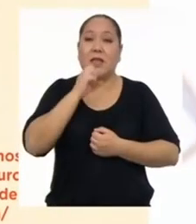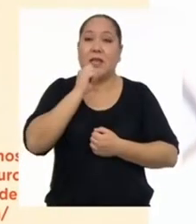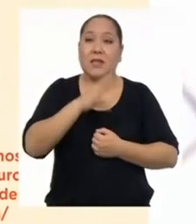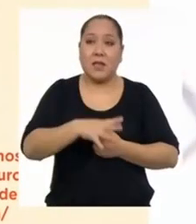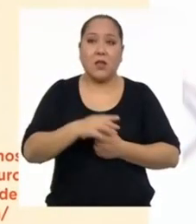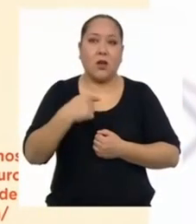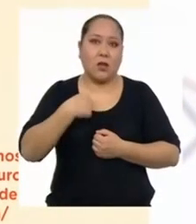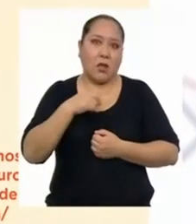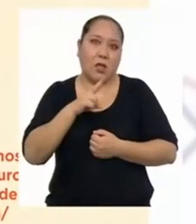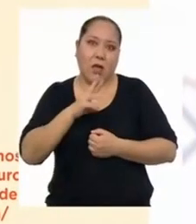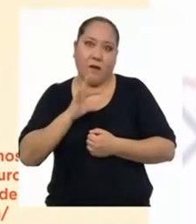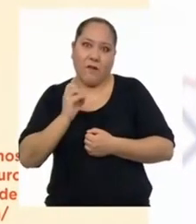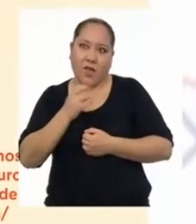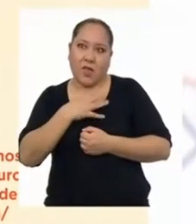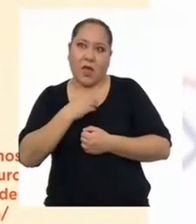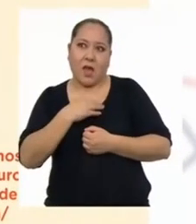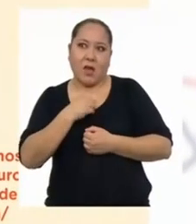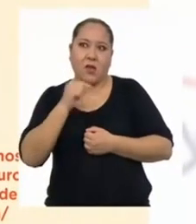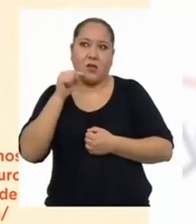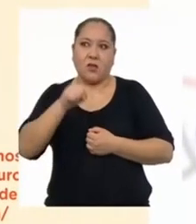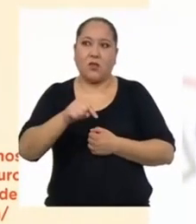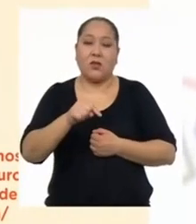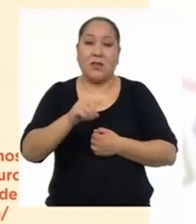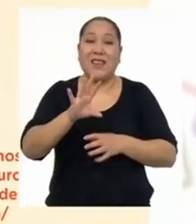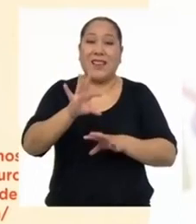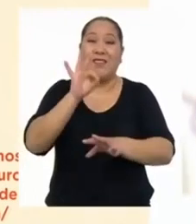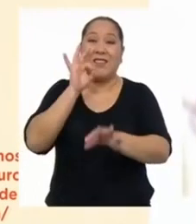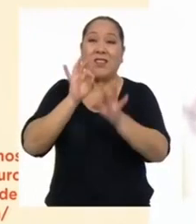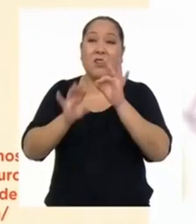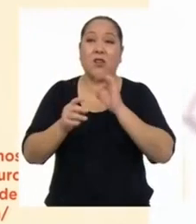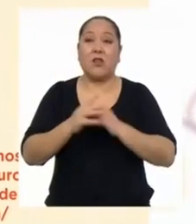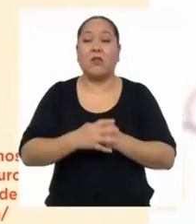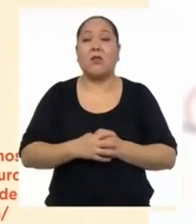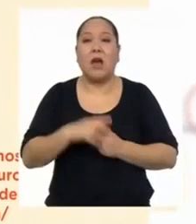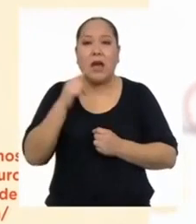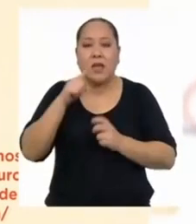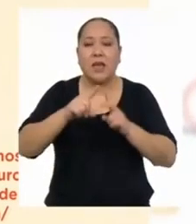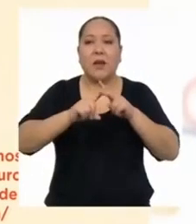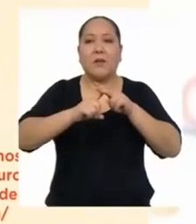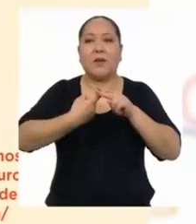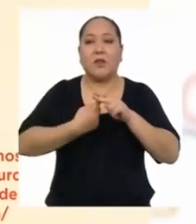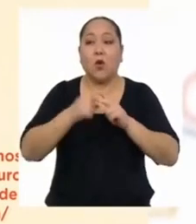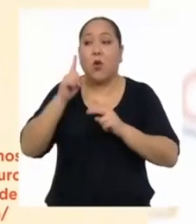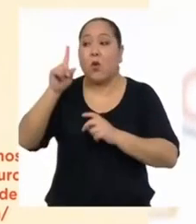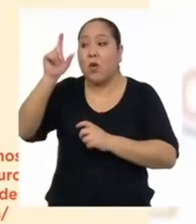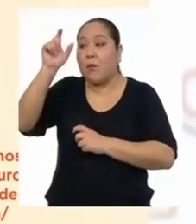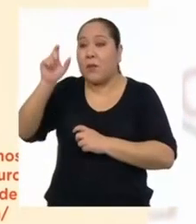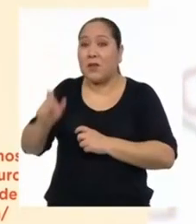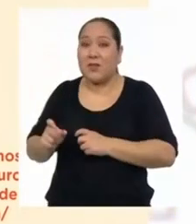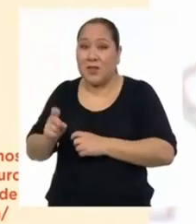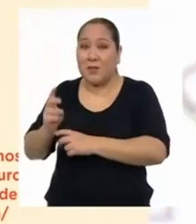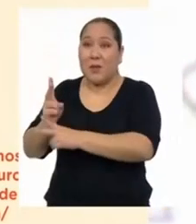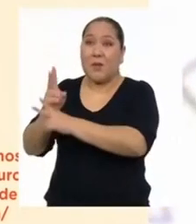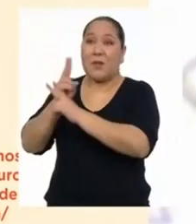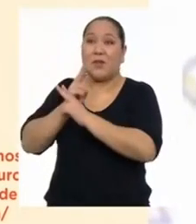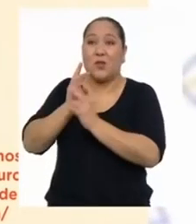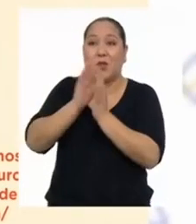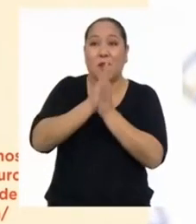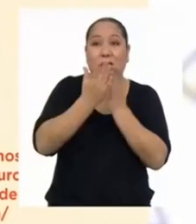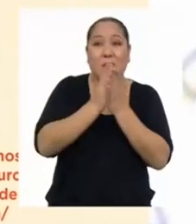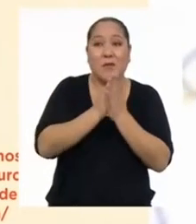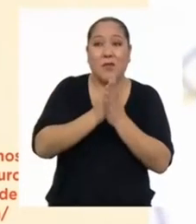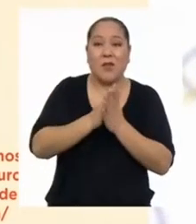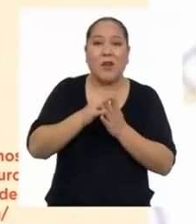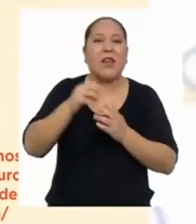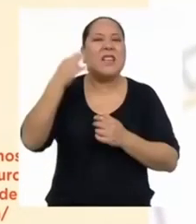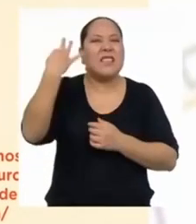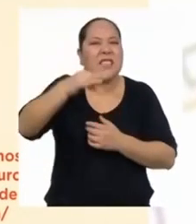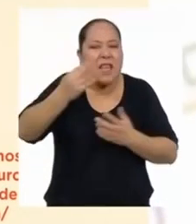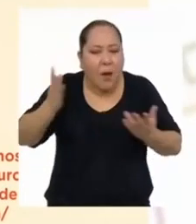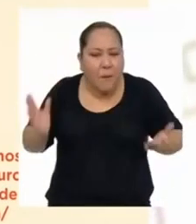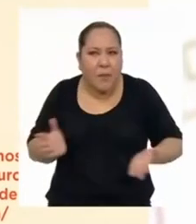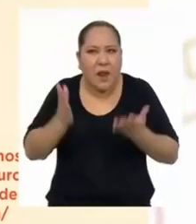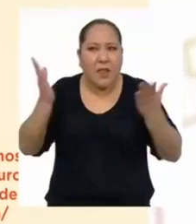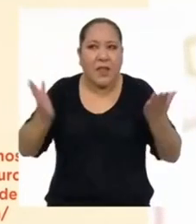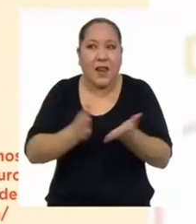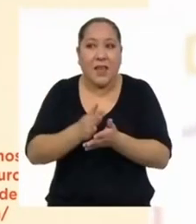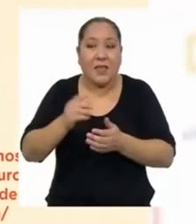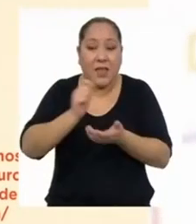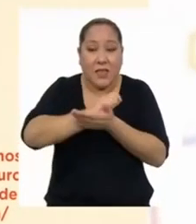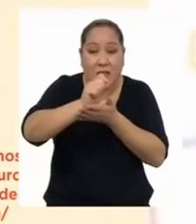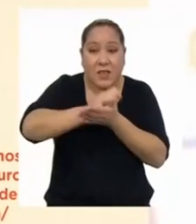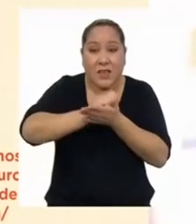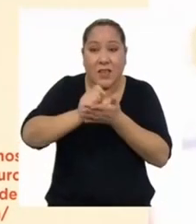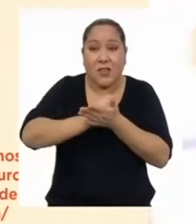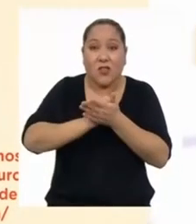a construir mi destino. Un recluta me prestó el libro Siempre Adelante de Marden, aquel gran educador americano. Desde entonces